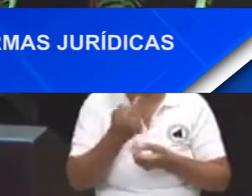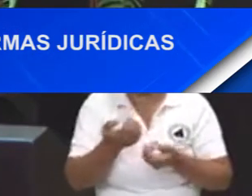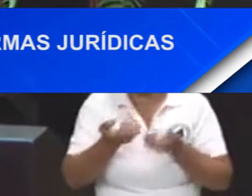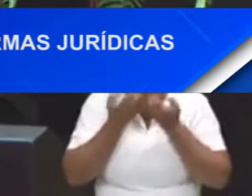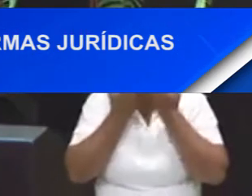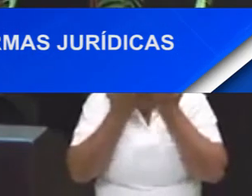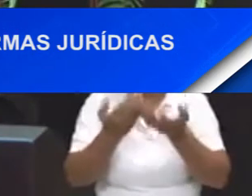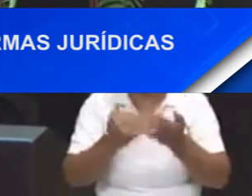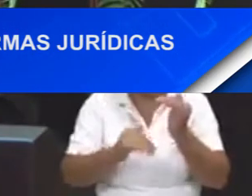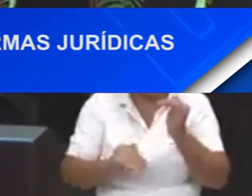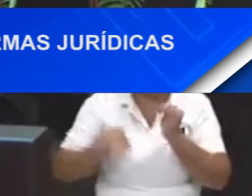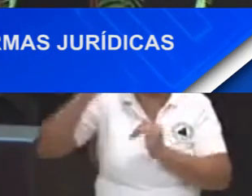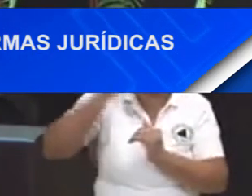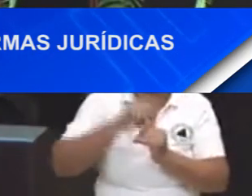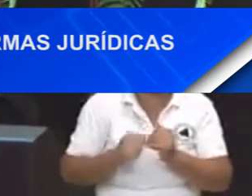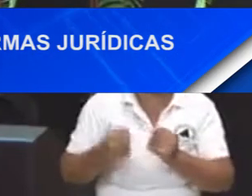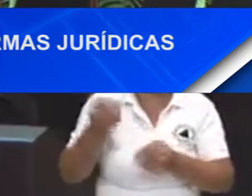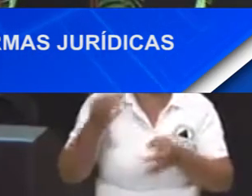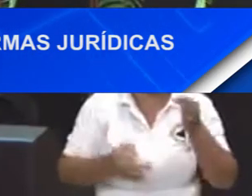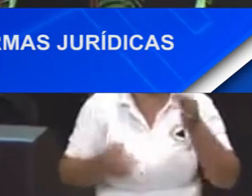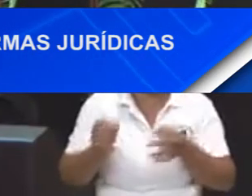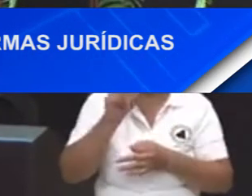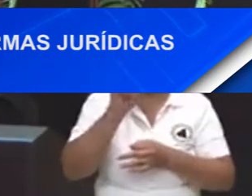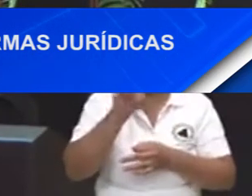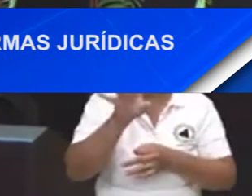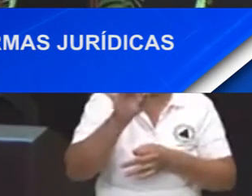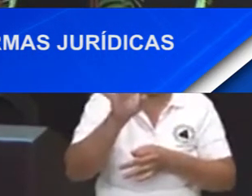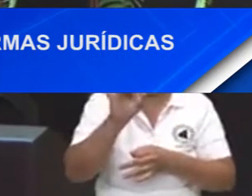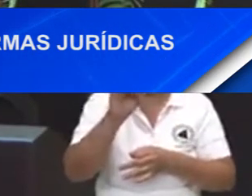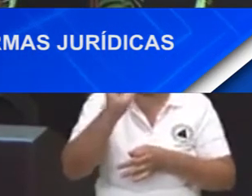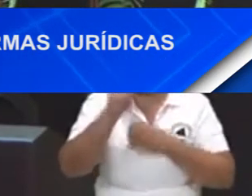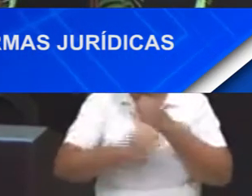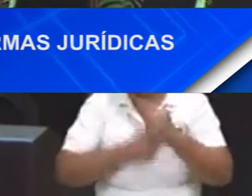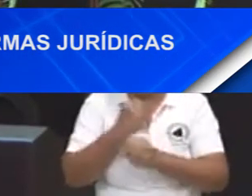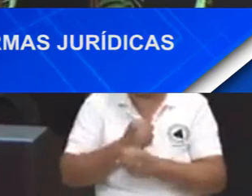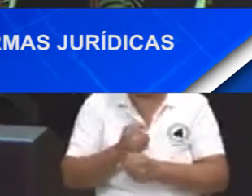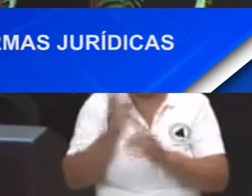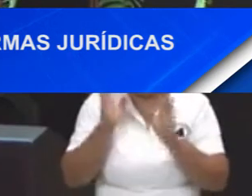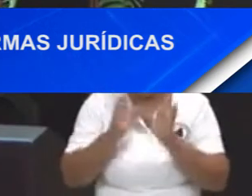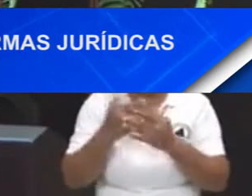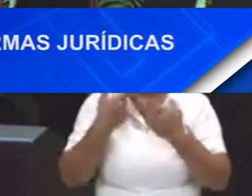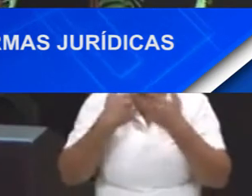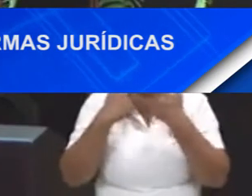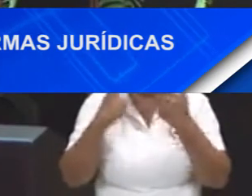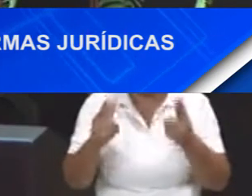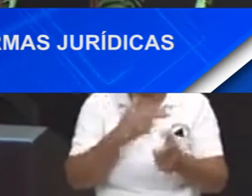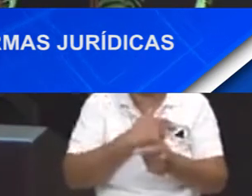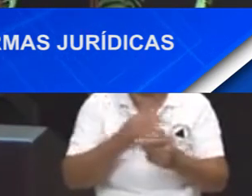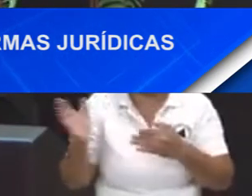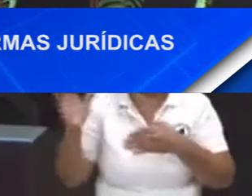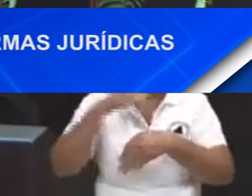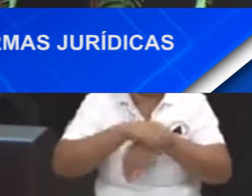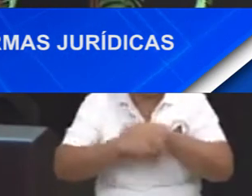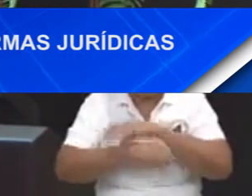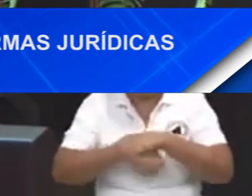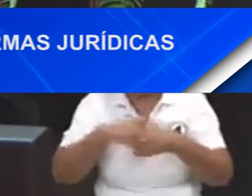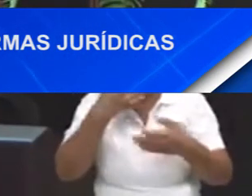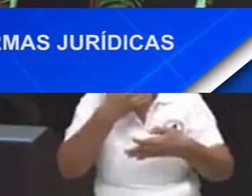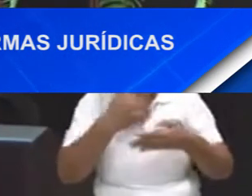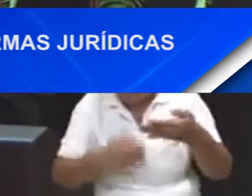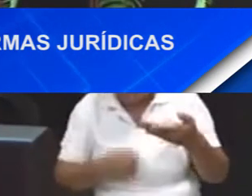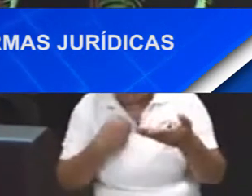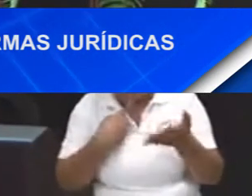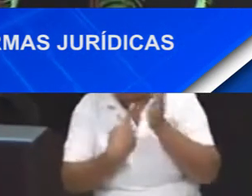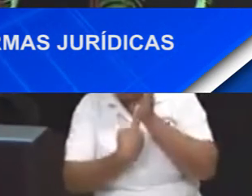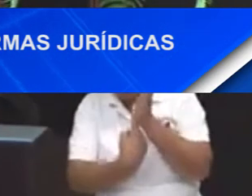el incremento de la pena de 15 a 20 años de privación de libertad cuando el procesado